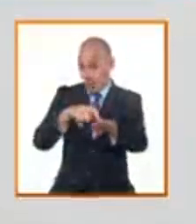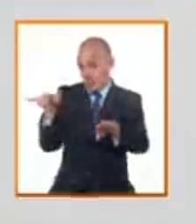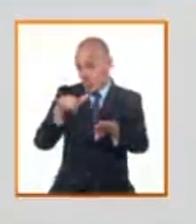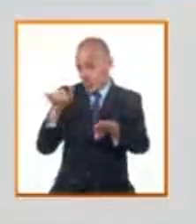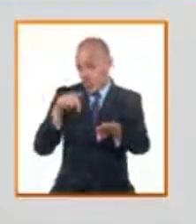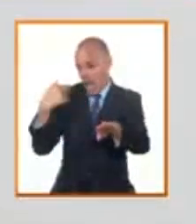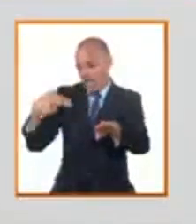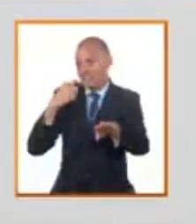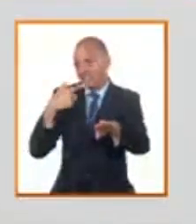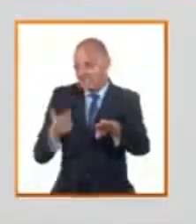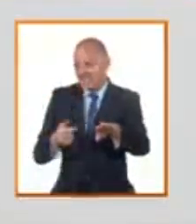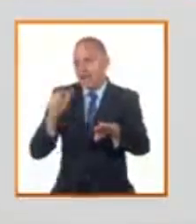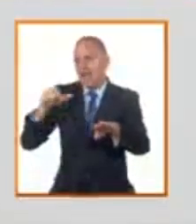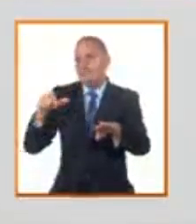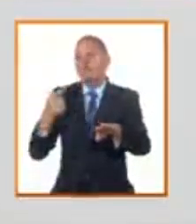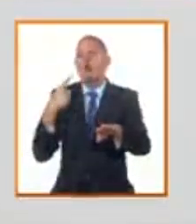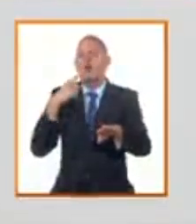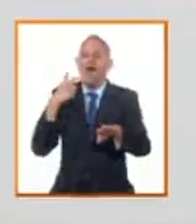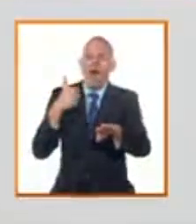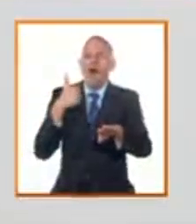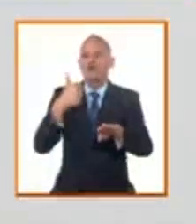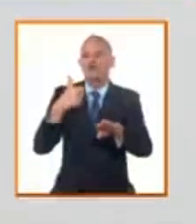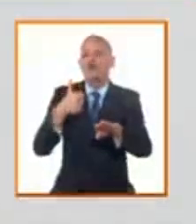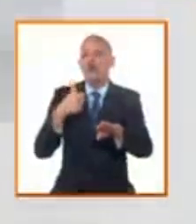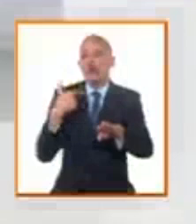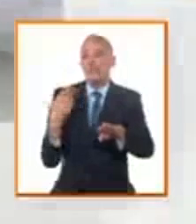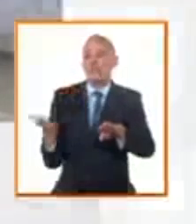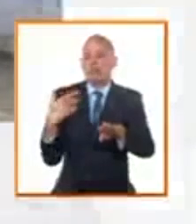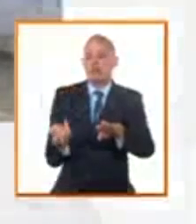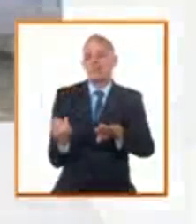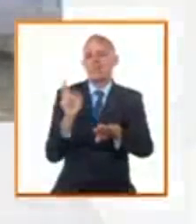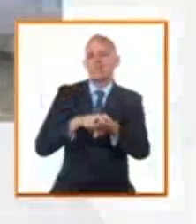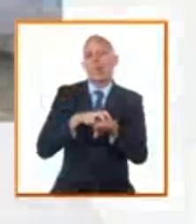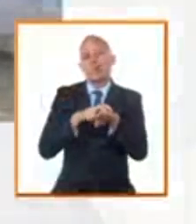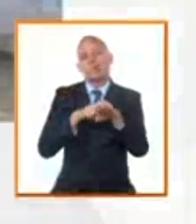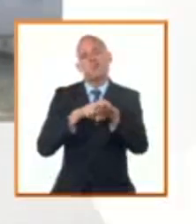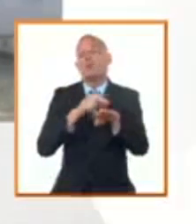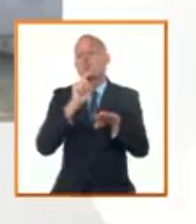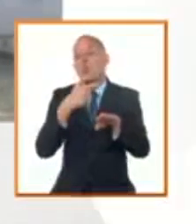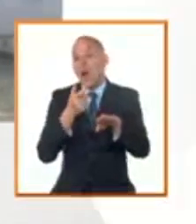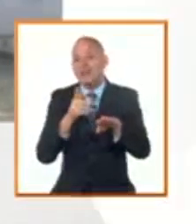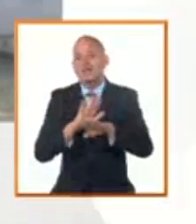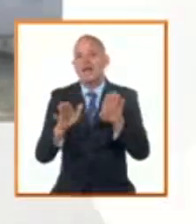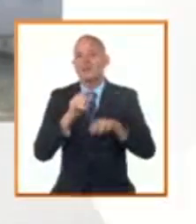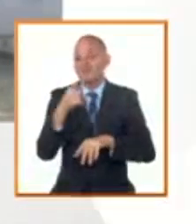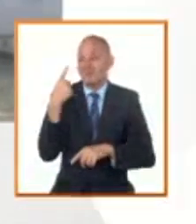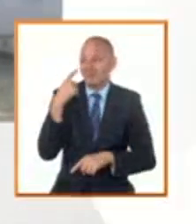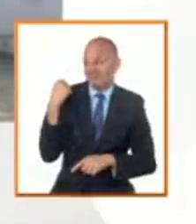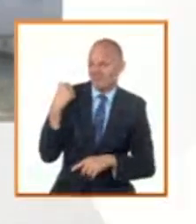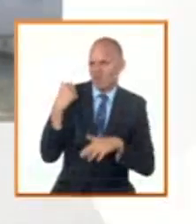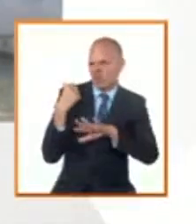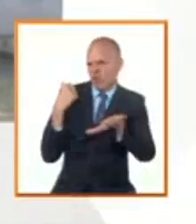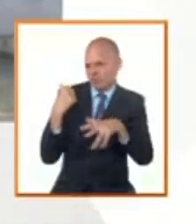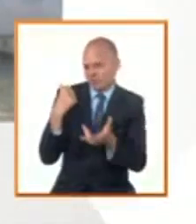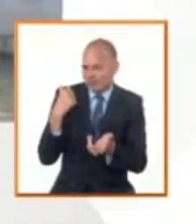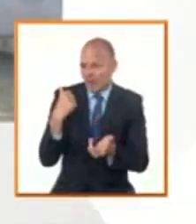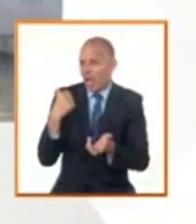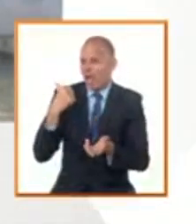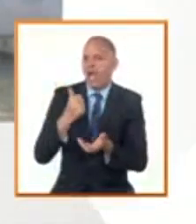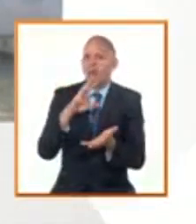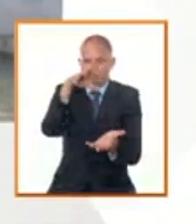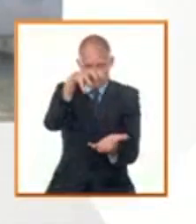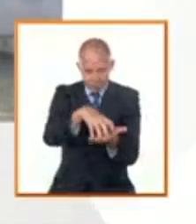delictiva organizada por cubanos y extranjeros radicados en República Dominicana que, con base de apoyo en Jamaica, intentó introducir